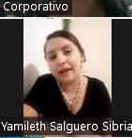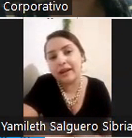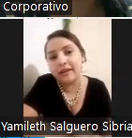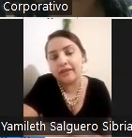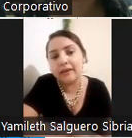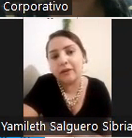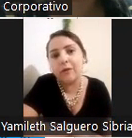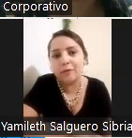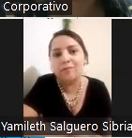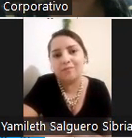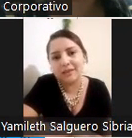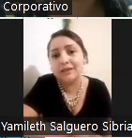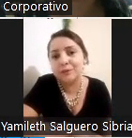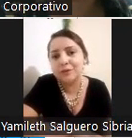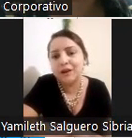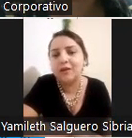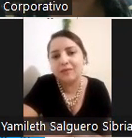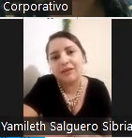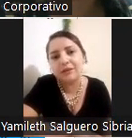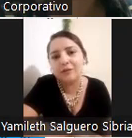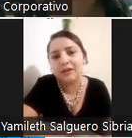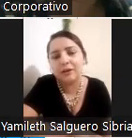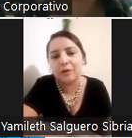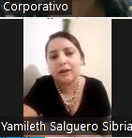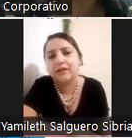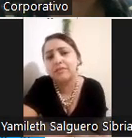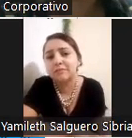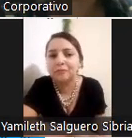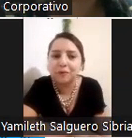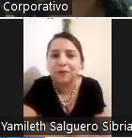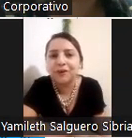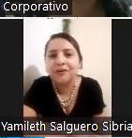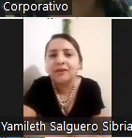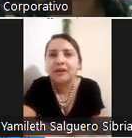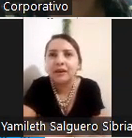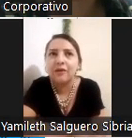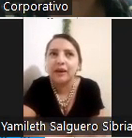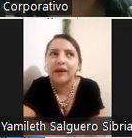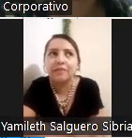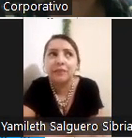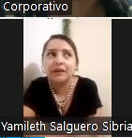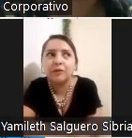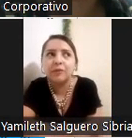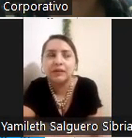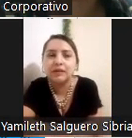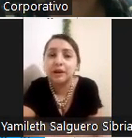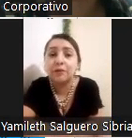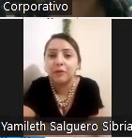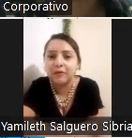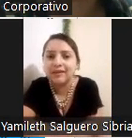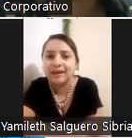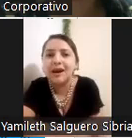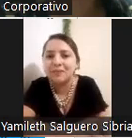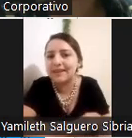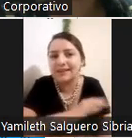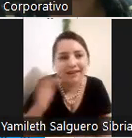eh tenerlo bastante posicionado y bastante fuerte hoy es por hoy creo que mantenemos bastante el ritmo